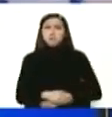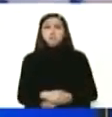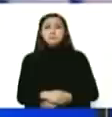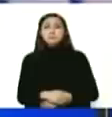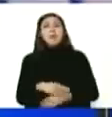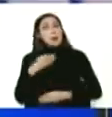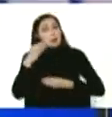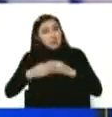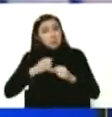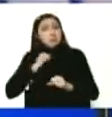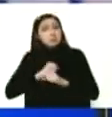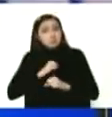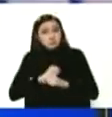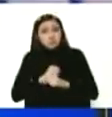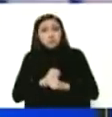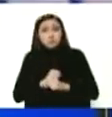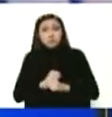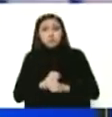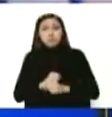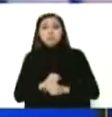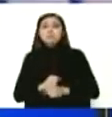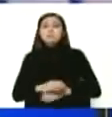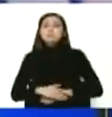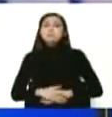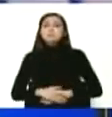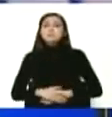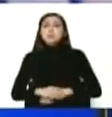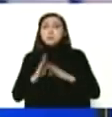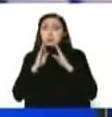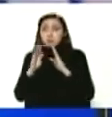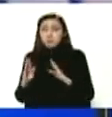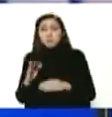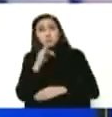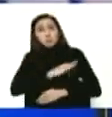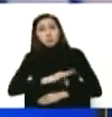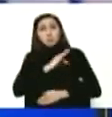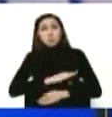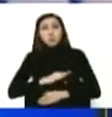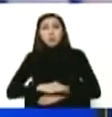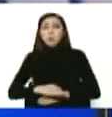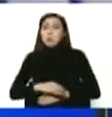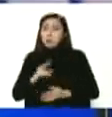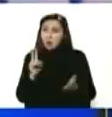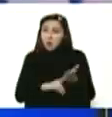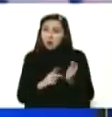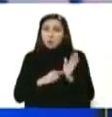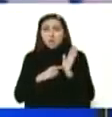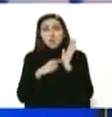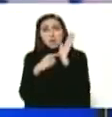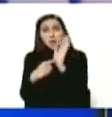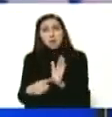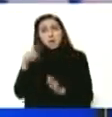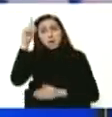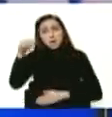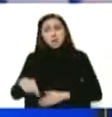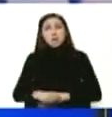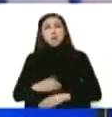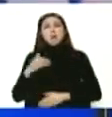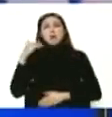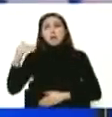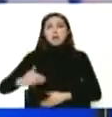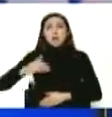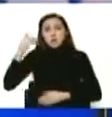Para ejercerlo en función del socialismo, de la honestidad, del crecimiento económico,